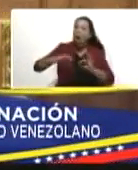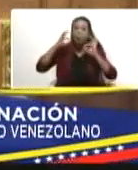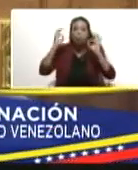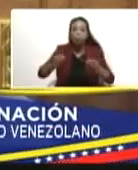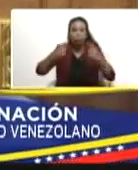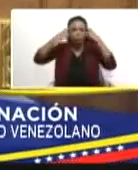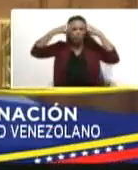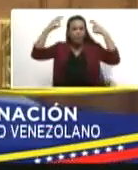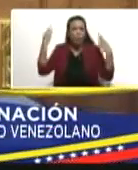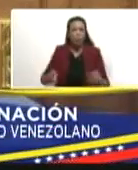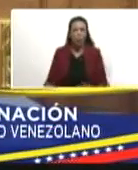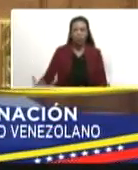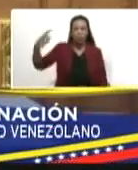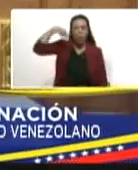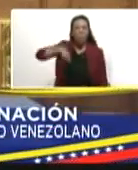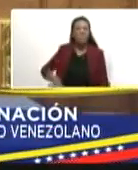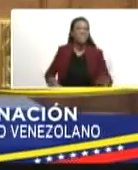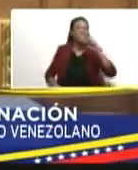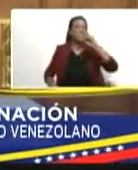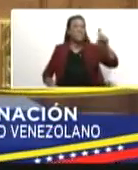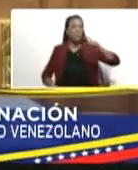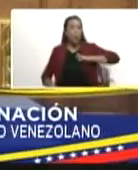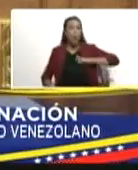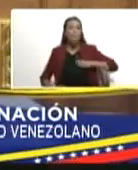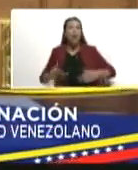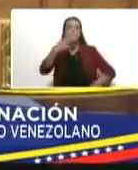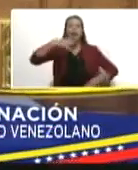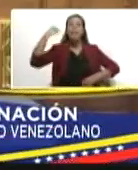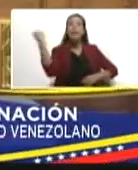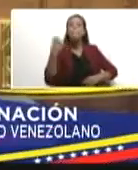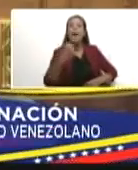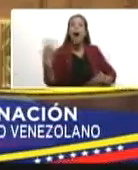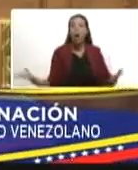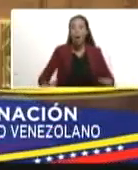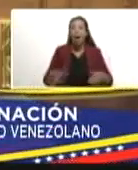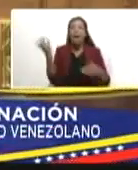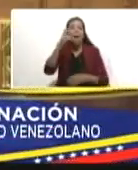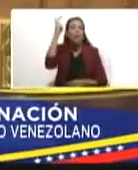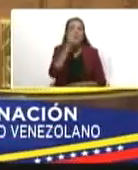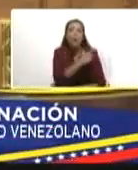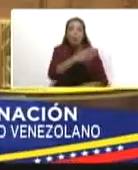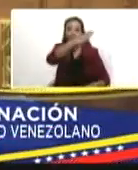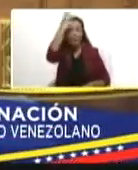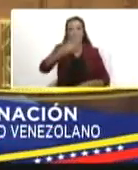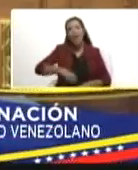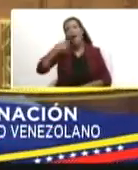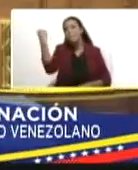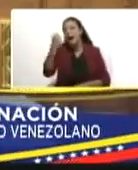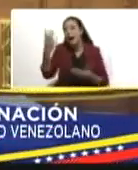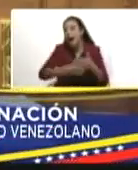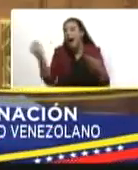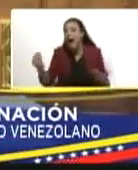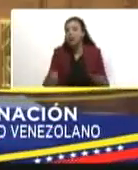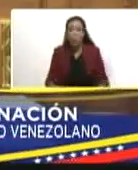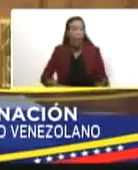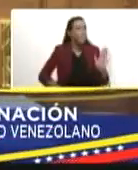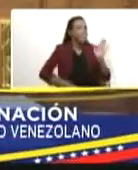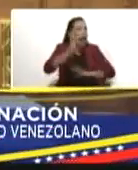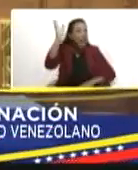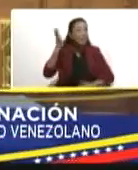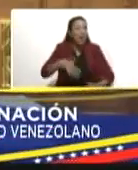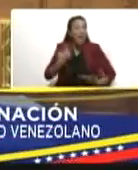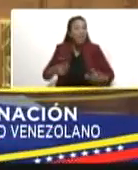locos los odiadores los habladores de paja los capriles quán locos en El Avance que